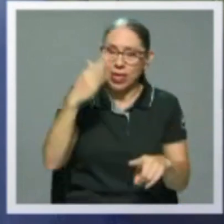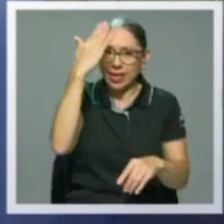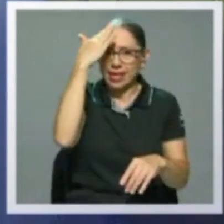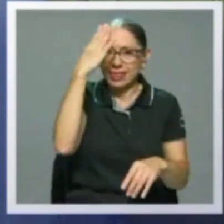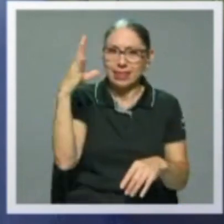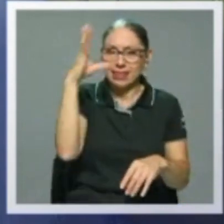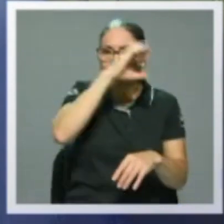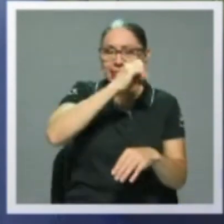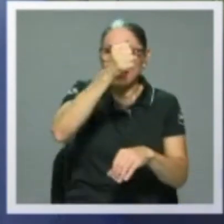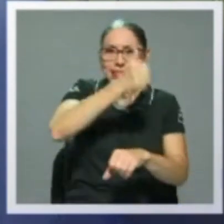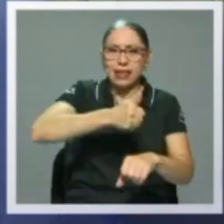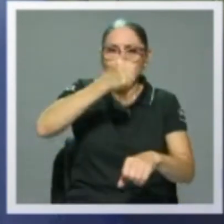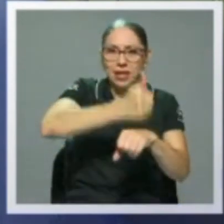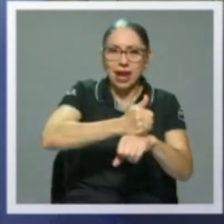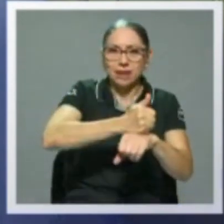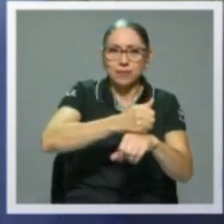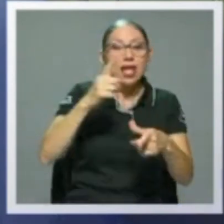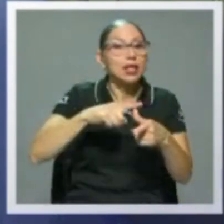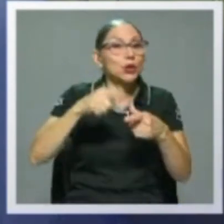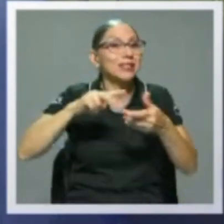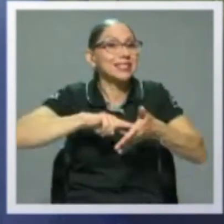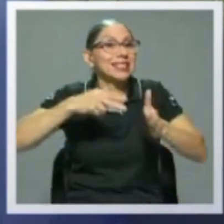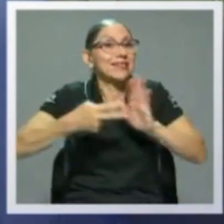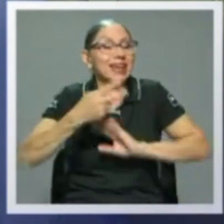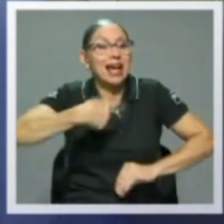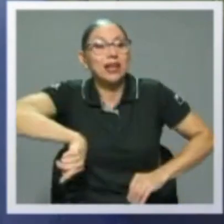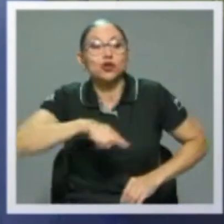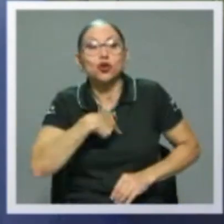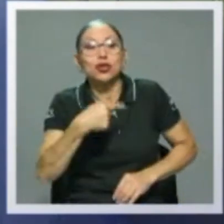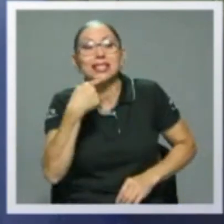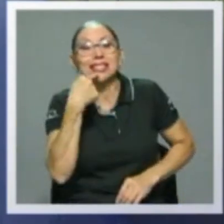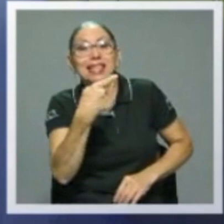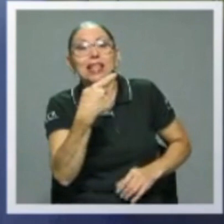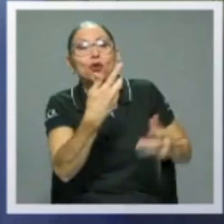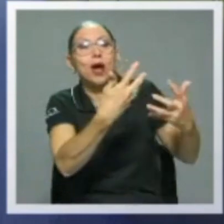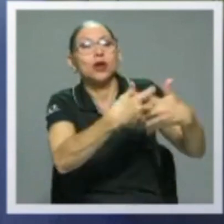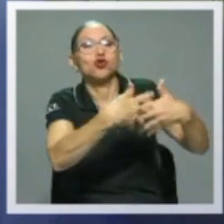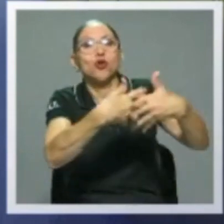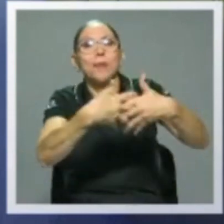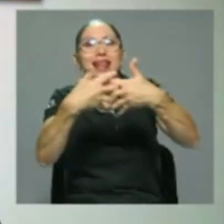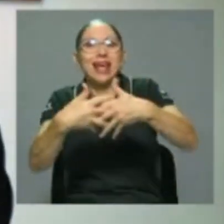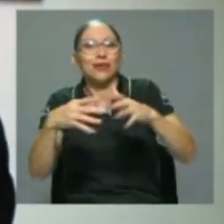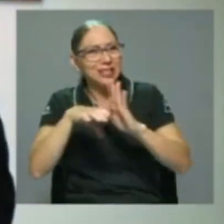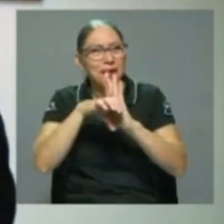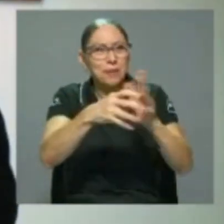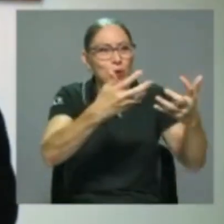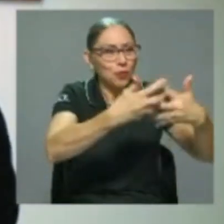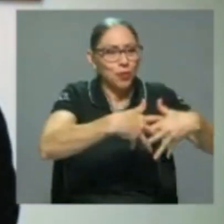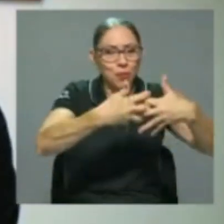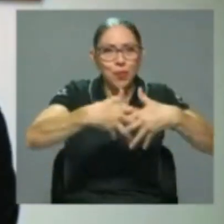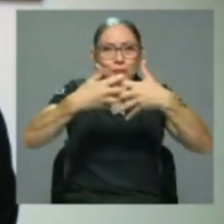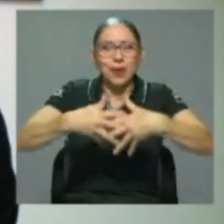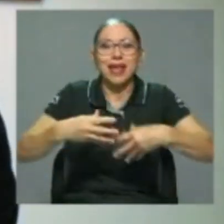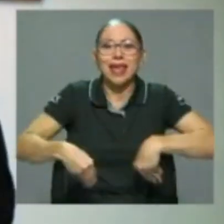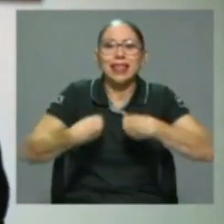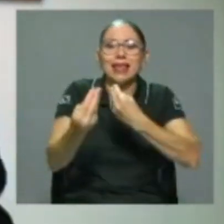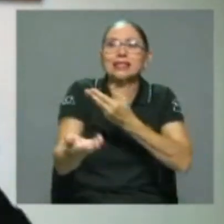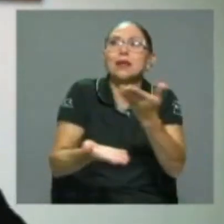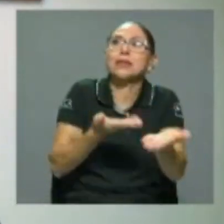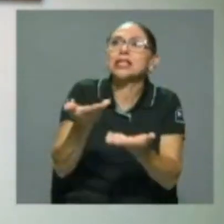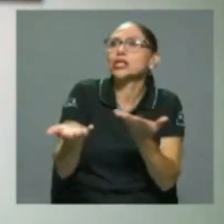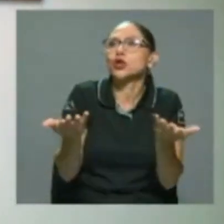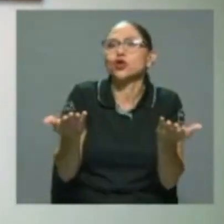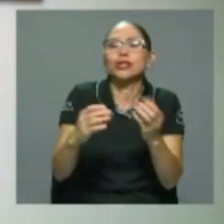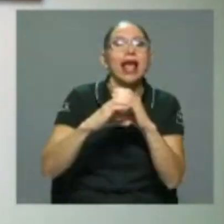que eso significa es que le estamos diciendo a los operadores, por ejemplo, a los prestadores de servicios de autobús,